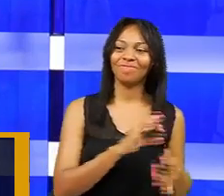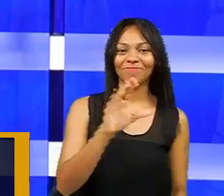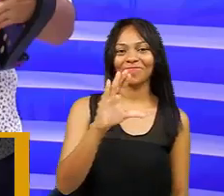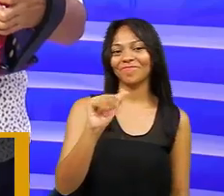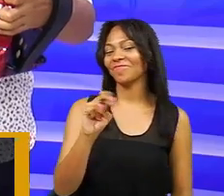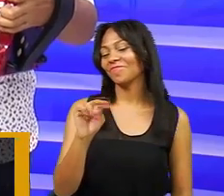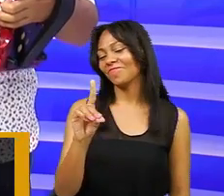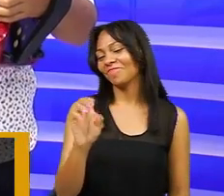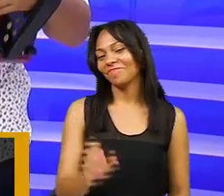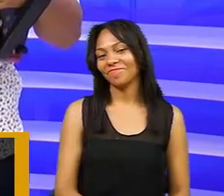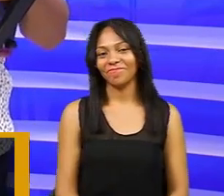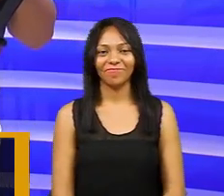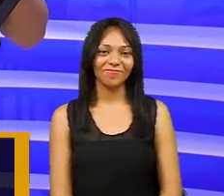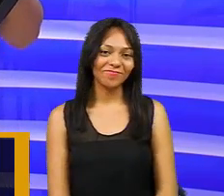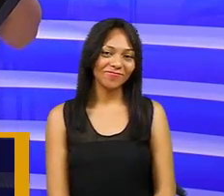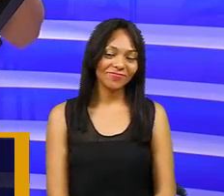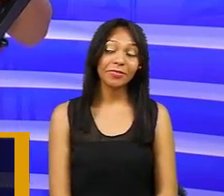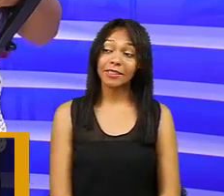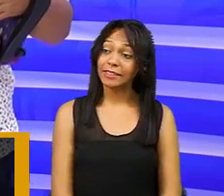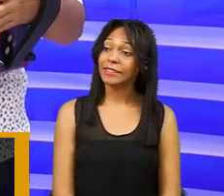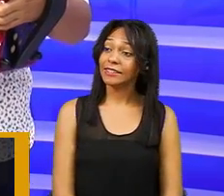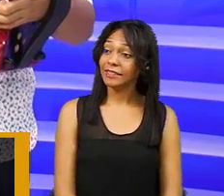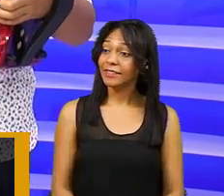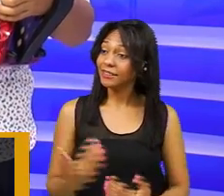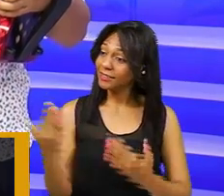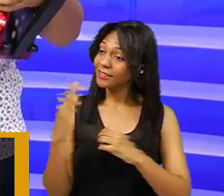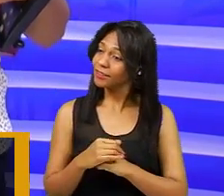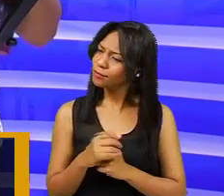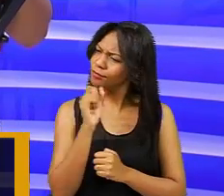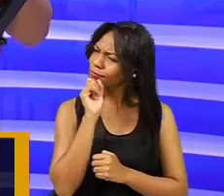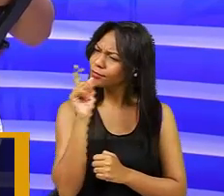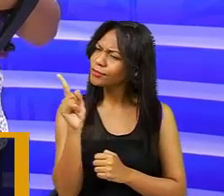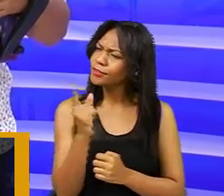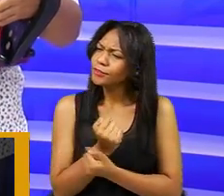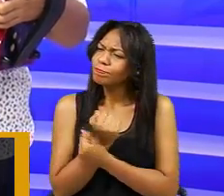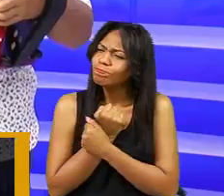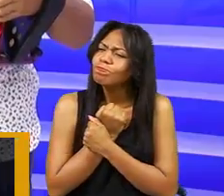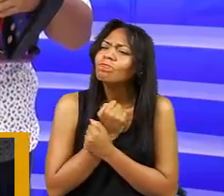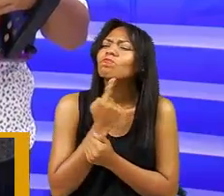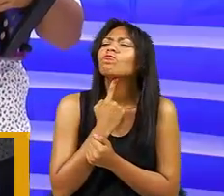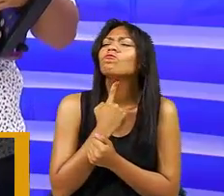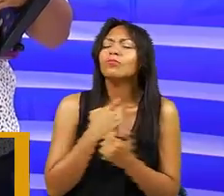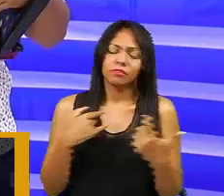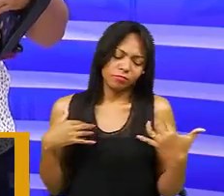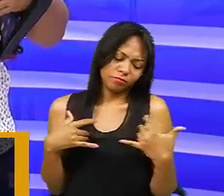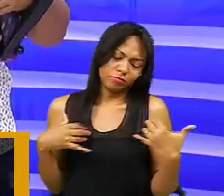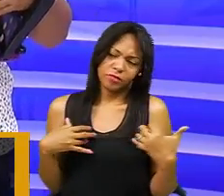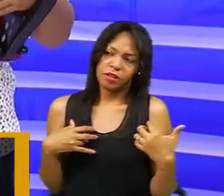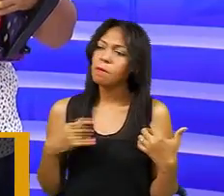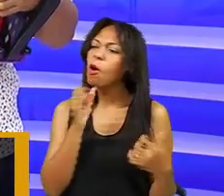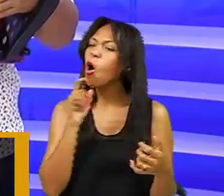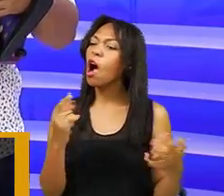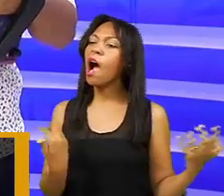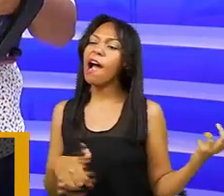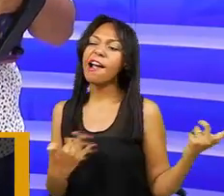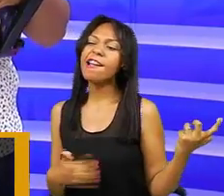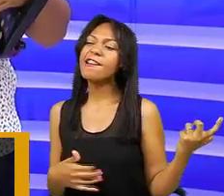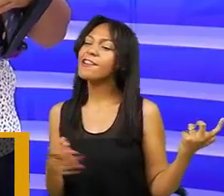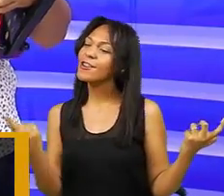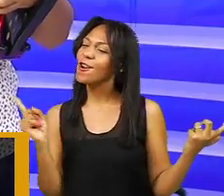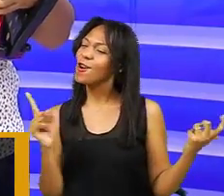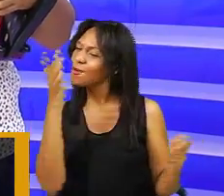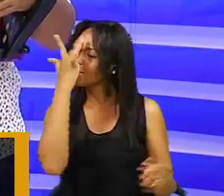trayectoria, pero ¿dónde nace esa pasión de Jairo por el acordeón? ¿Por qué no una guitarra? No, el acordeón, yo digo que prácticamente es por mi